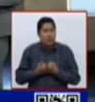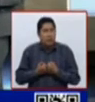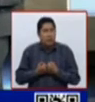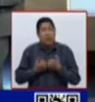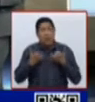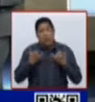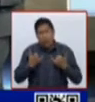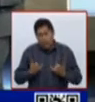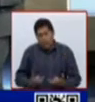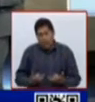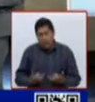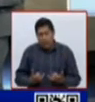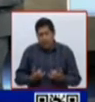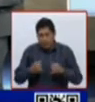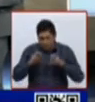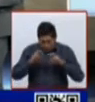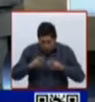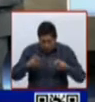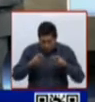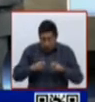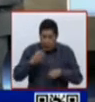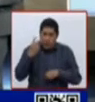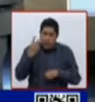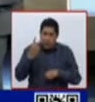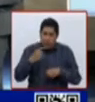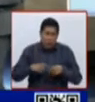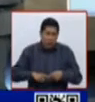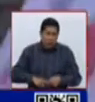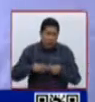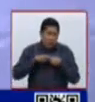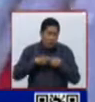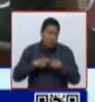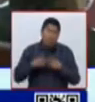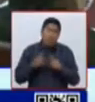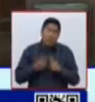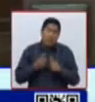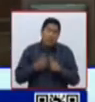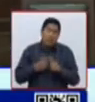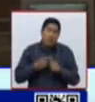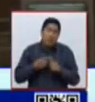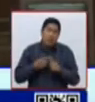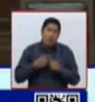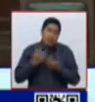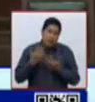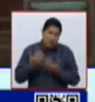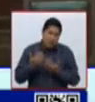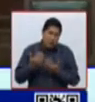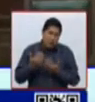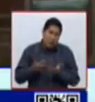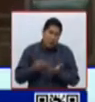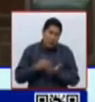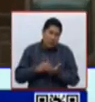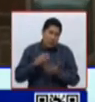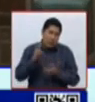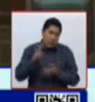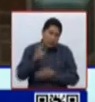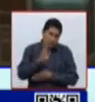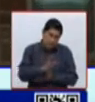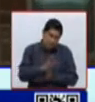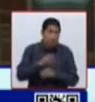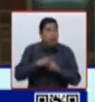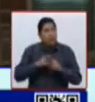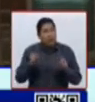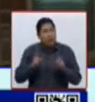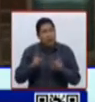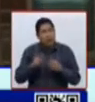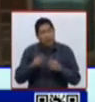Hoy se ha registrado dos suspensiones. Inicialmente el cuarto intermedio debía reinstalarse a las 2 de la tarde, sin embargo,